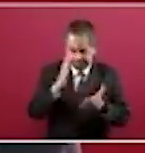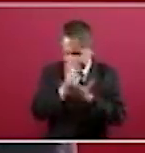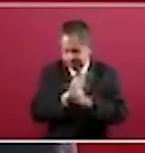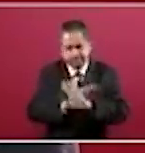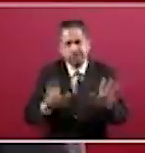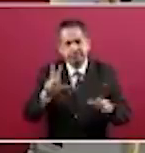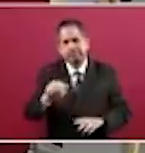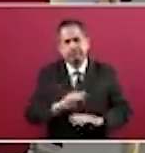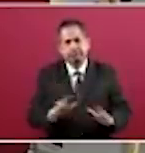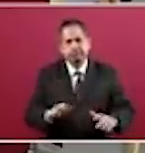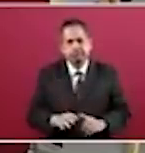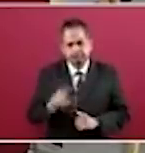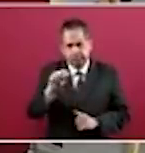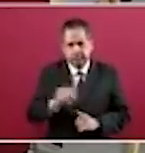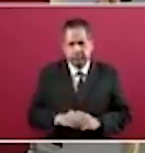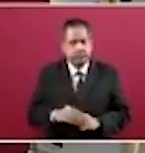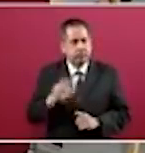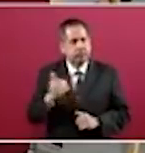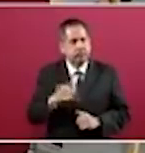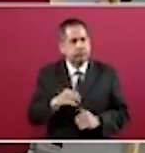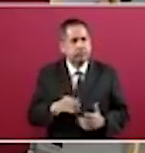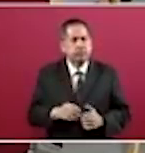no, ¿no? Y